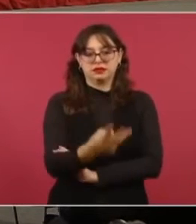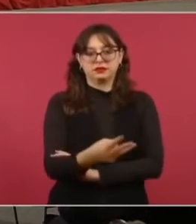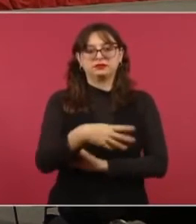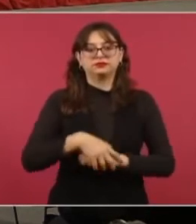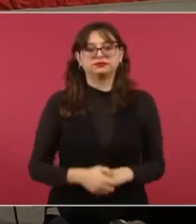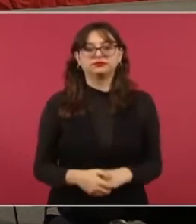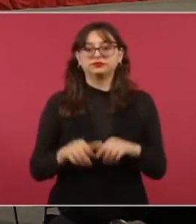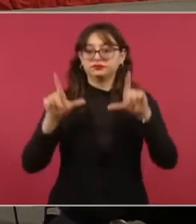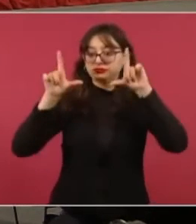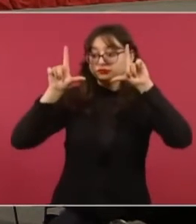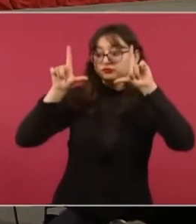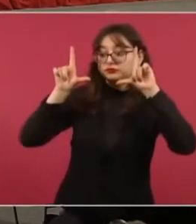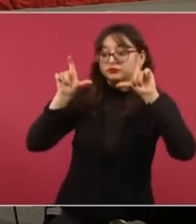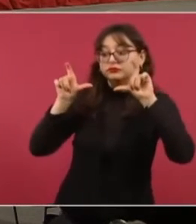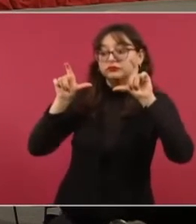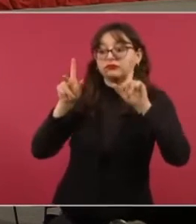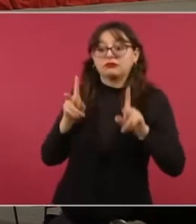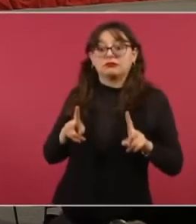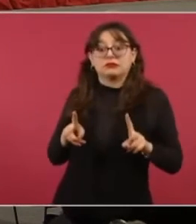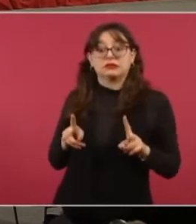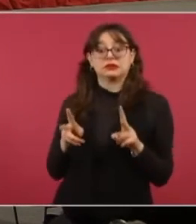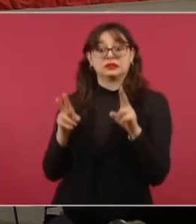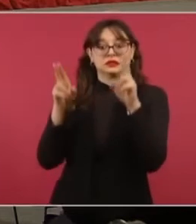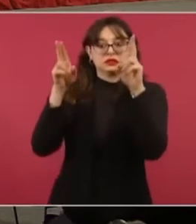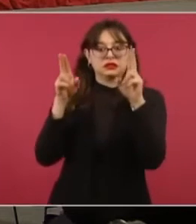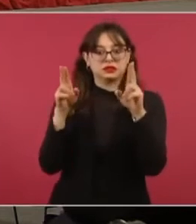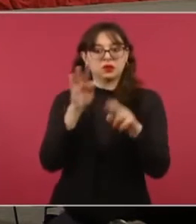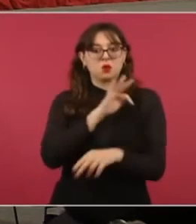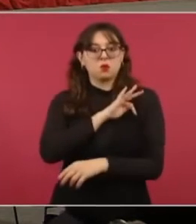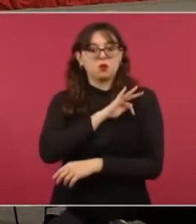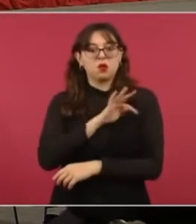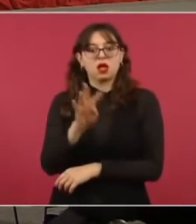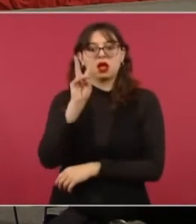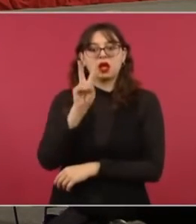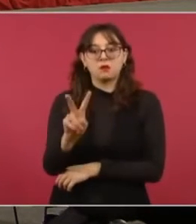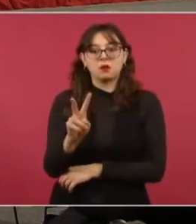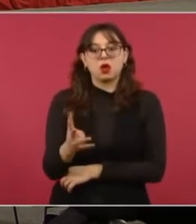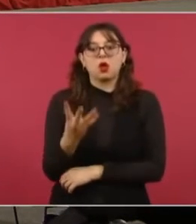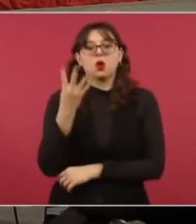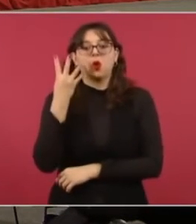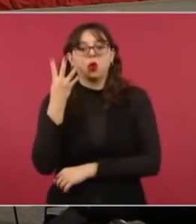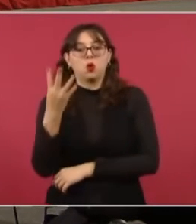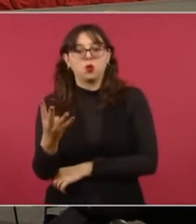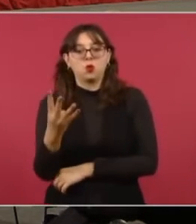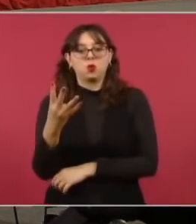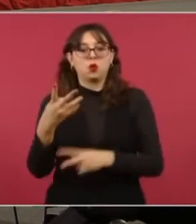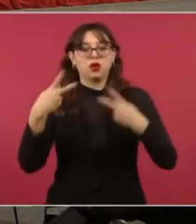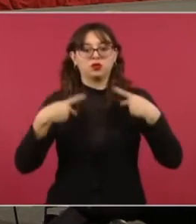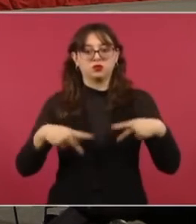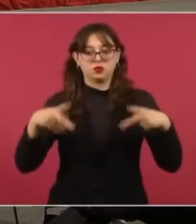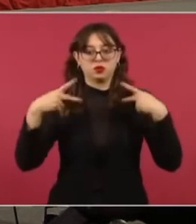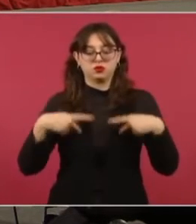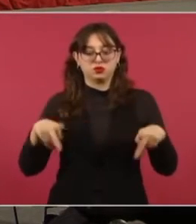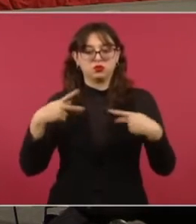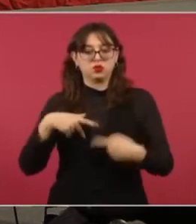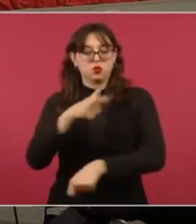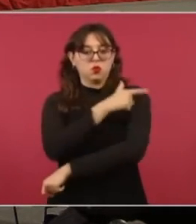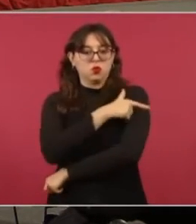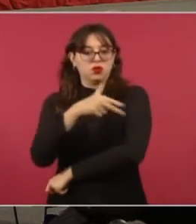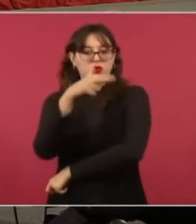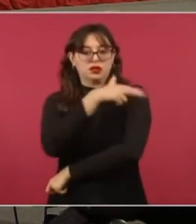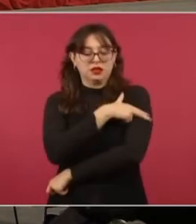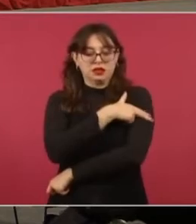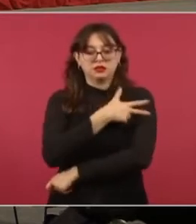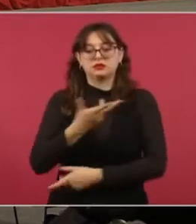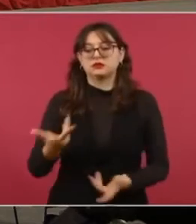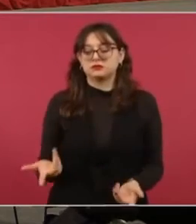sacada de contexto donde se puede observar a 4 elementos de la Guardia Nacional cargando a una persona en silla de ruedas dentro